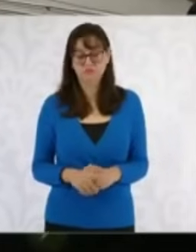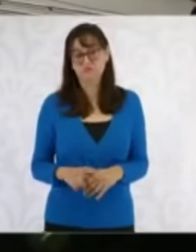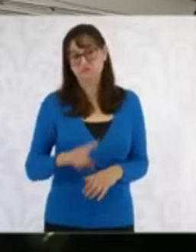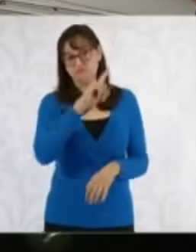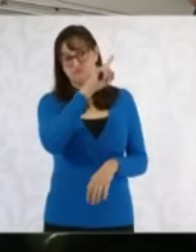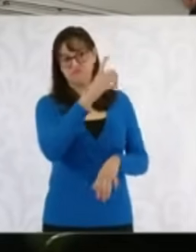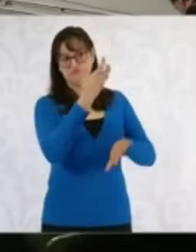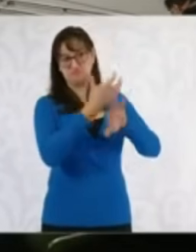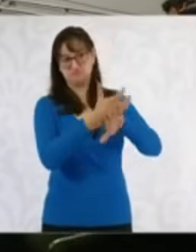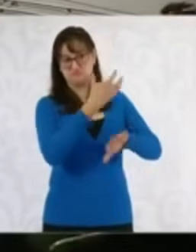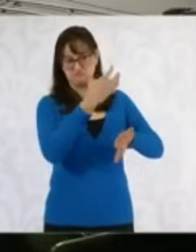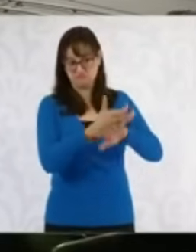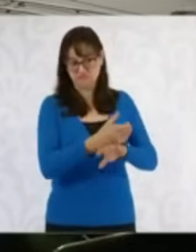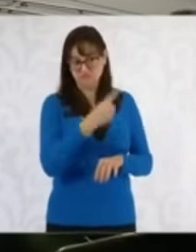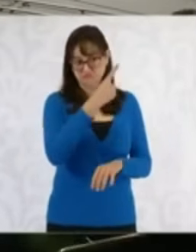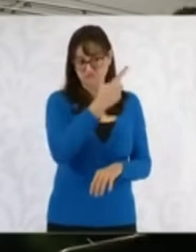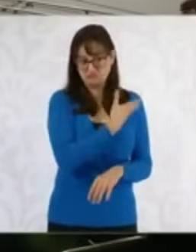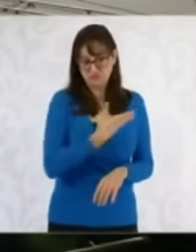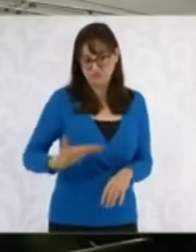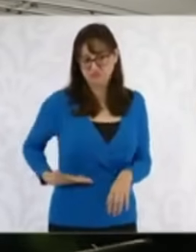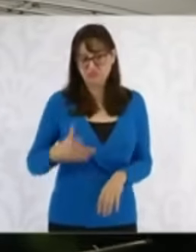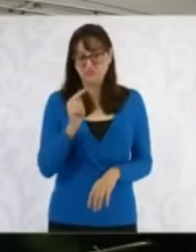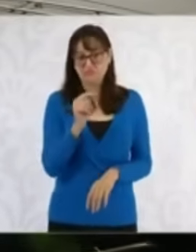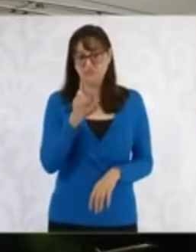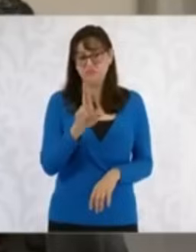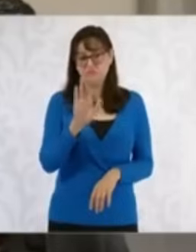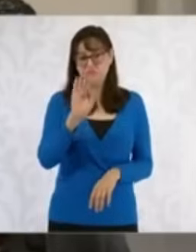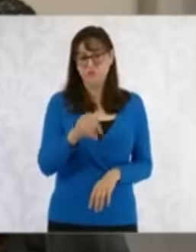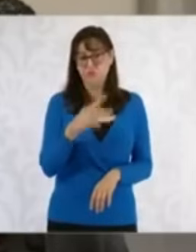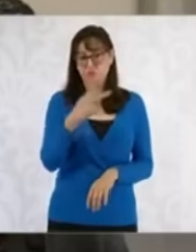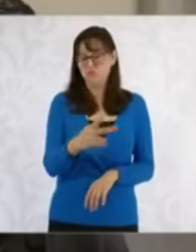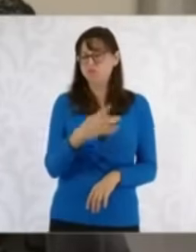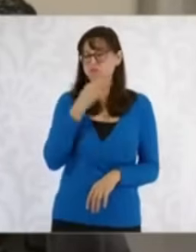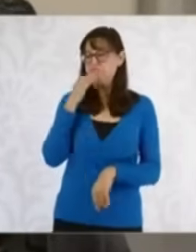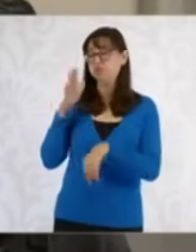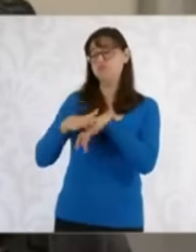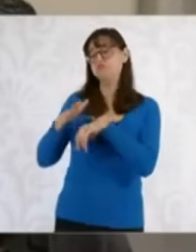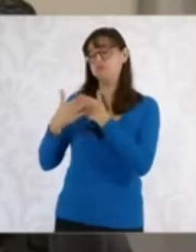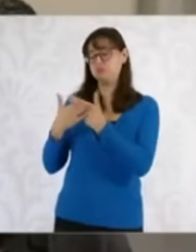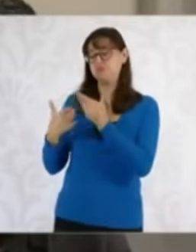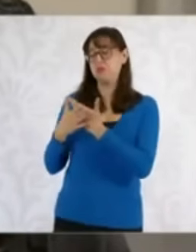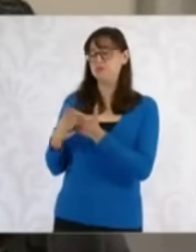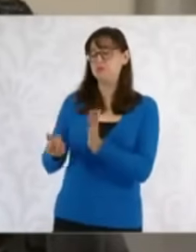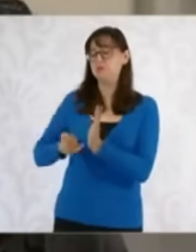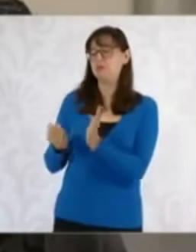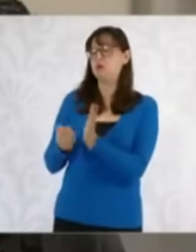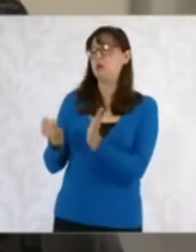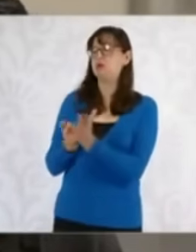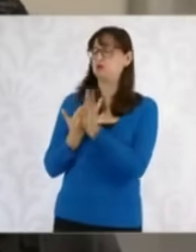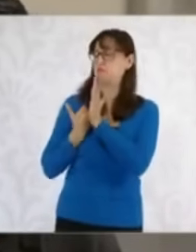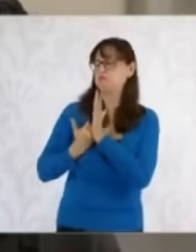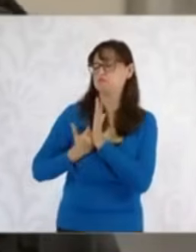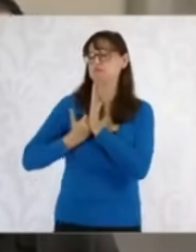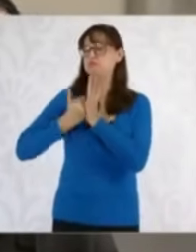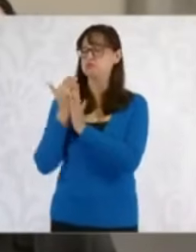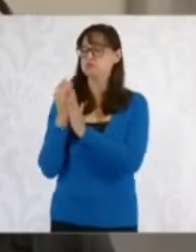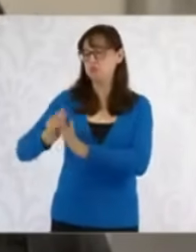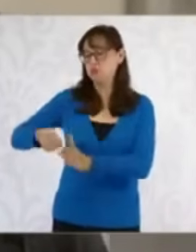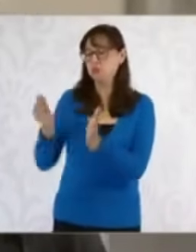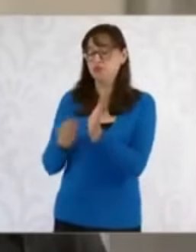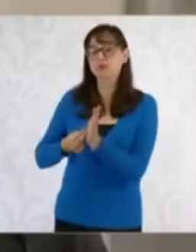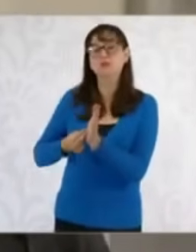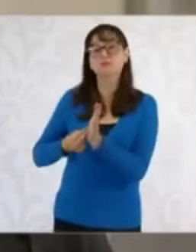anunciados en campaña por Donald Trump, lo que en teoría traería costos significativos para Estados